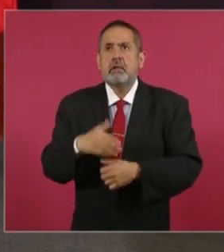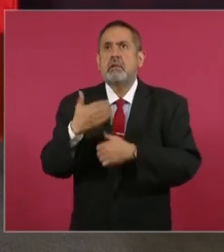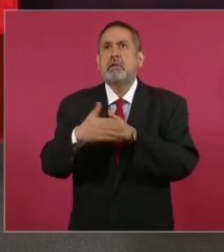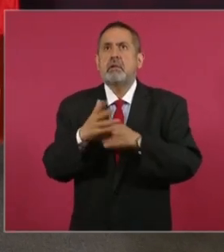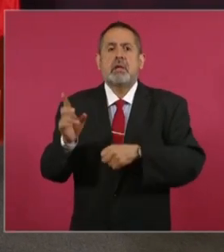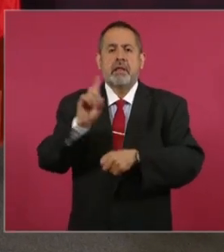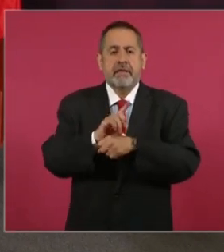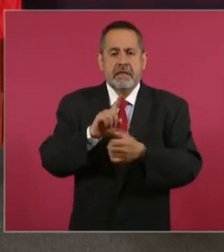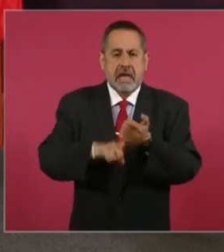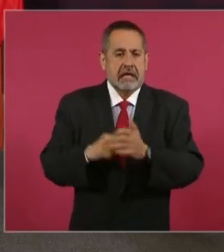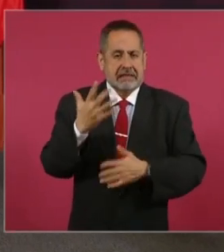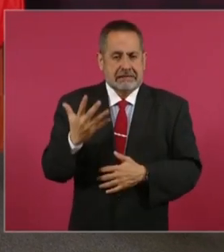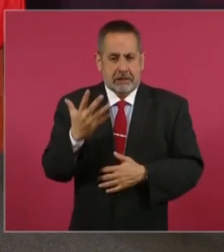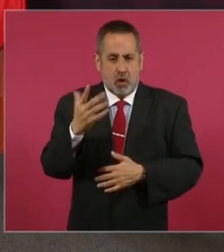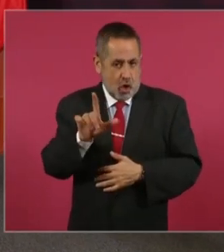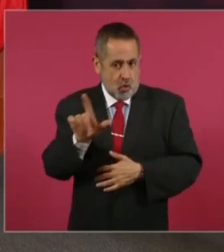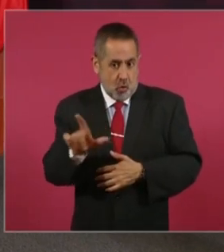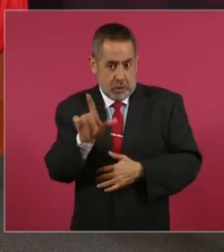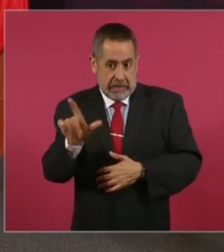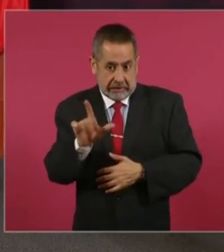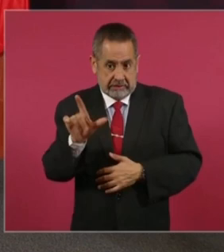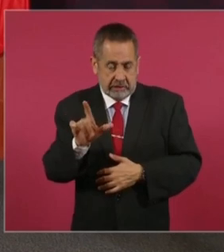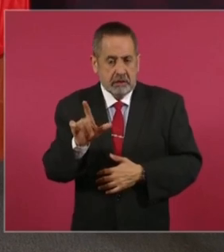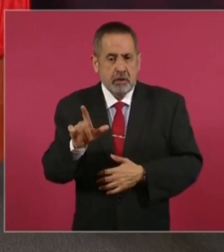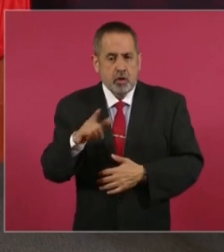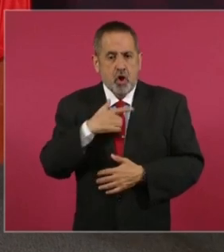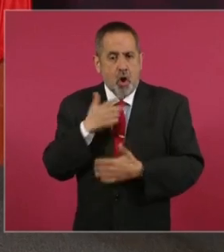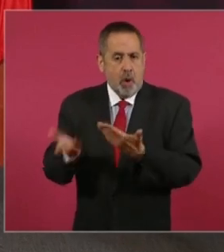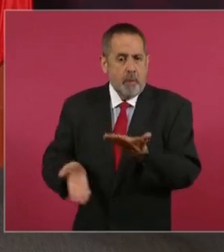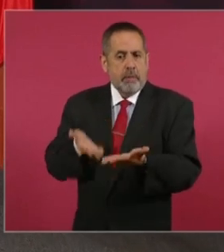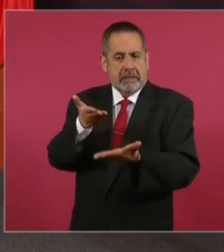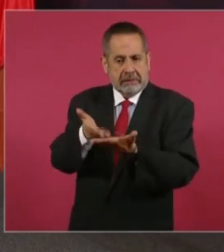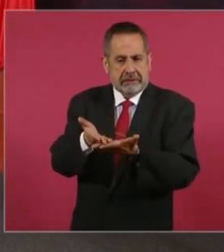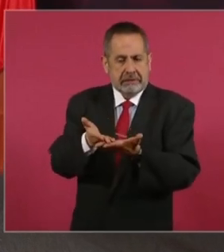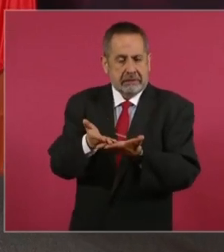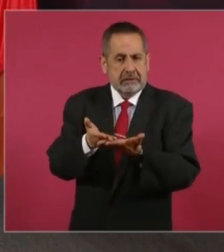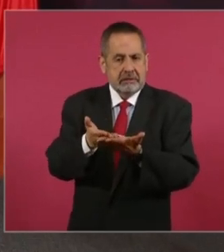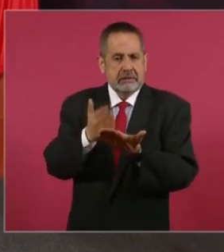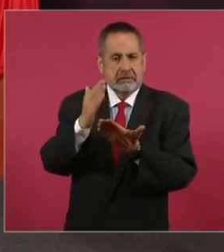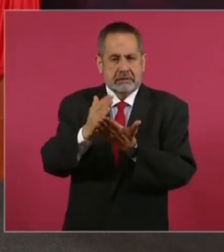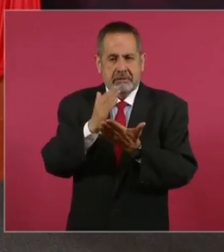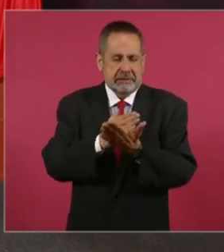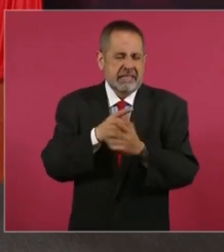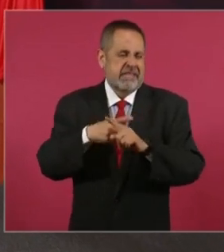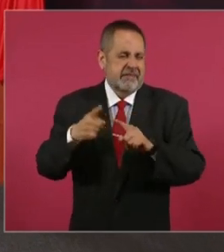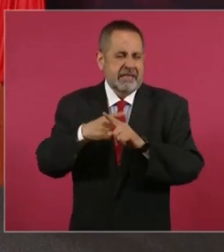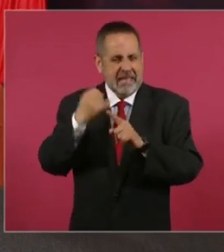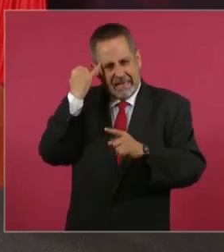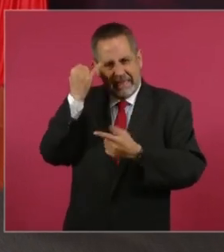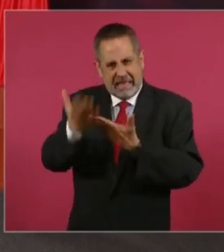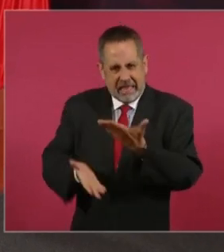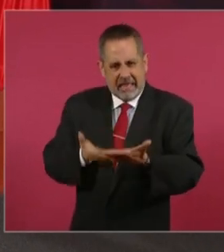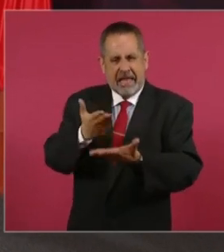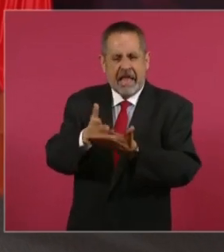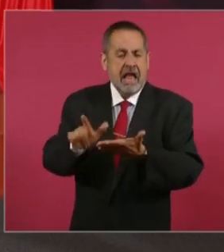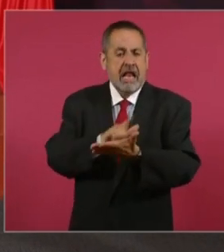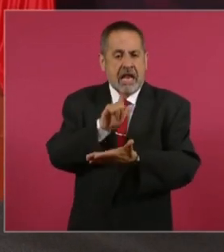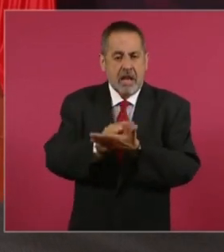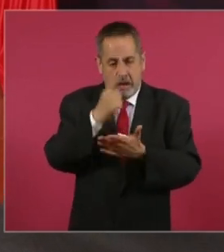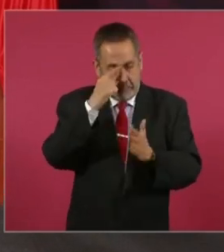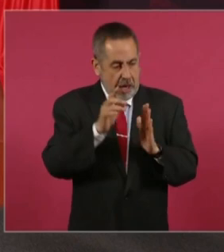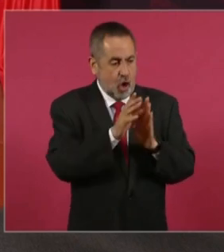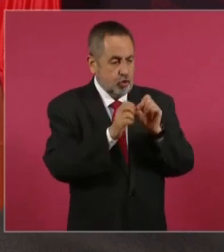5, el lunes, vamos a presentar las iniciativas de reforma a la